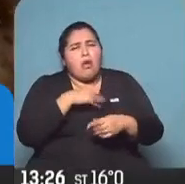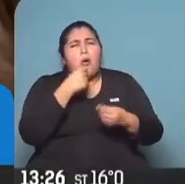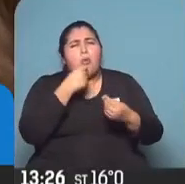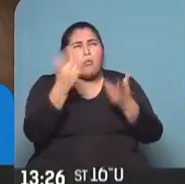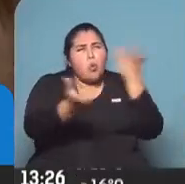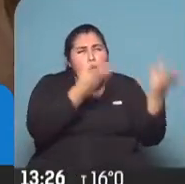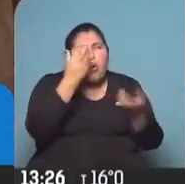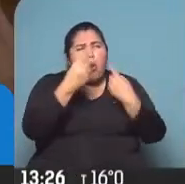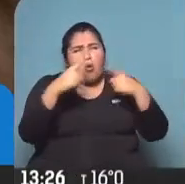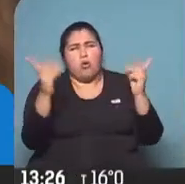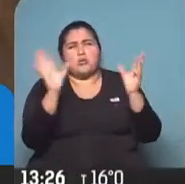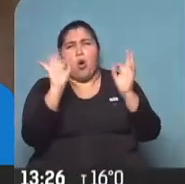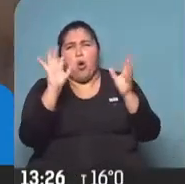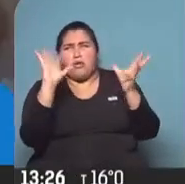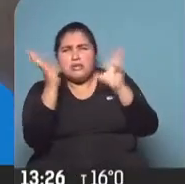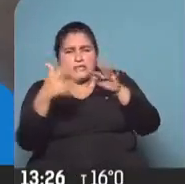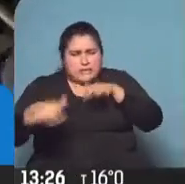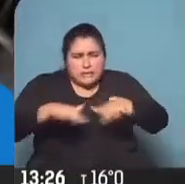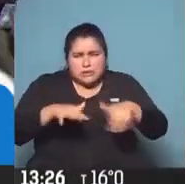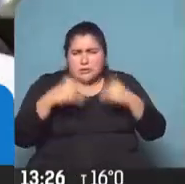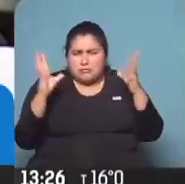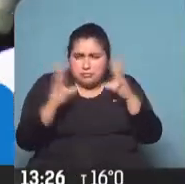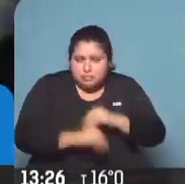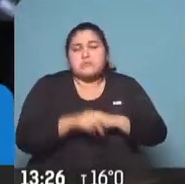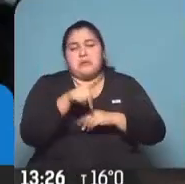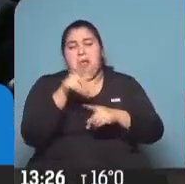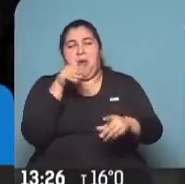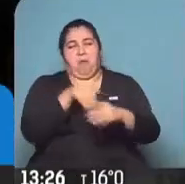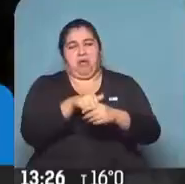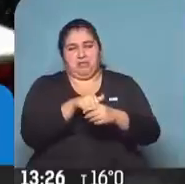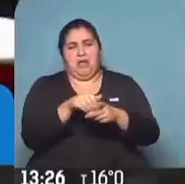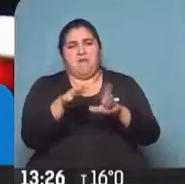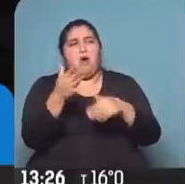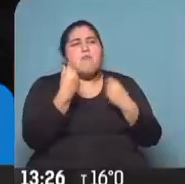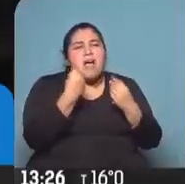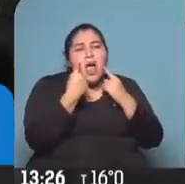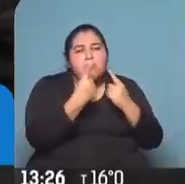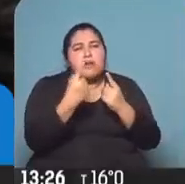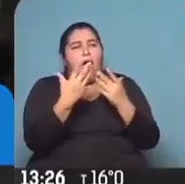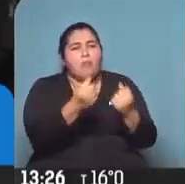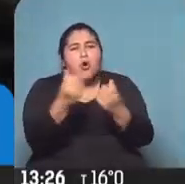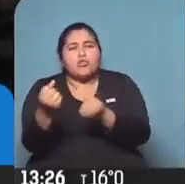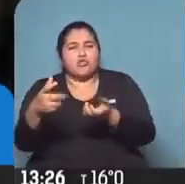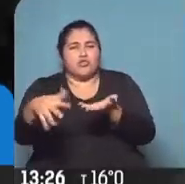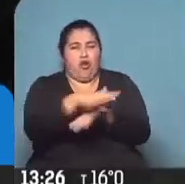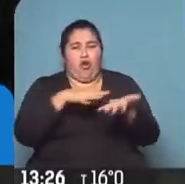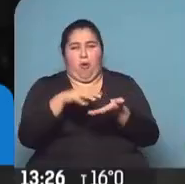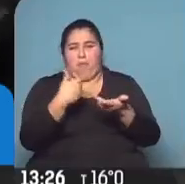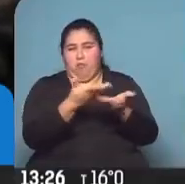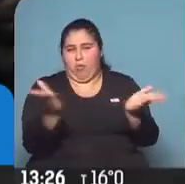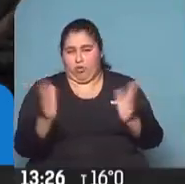fenómenos meteorológicos que afectan principalmente la integridad física e intereses de la población